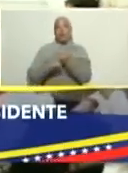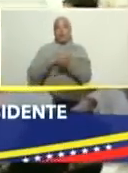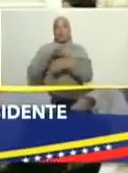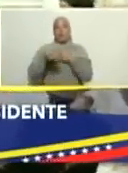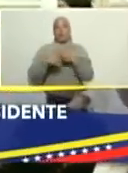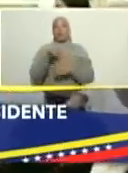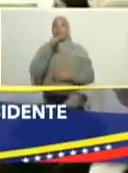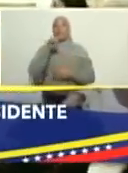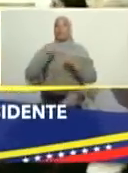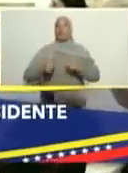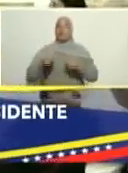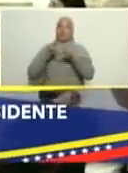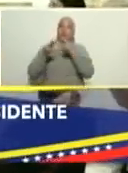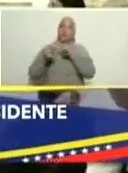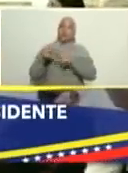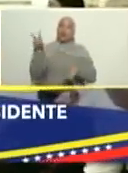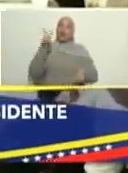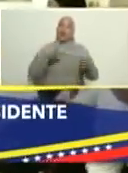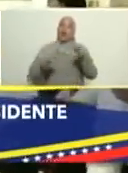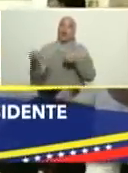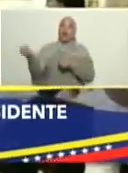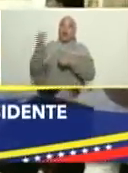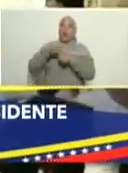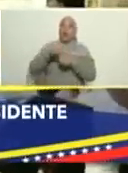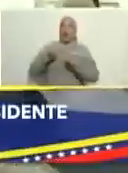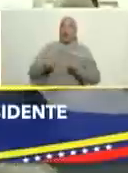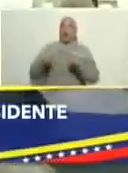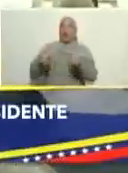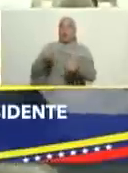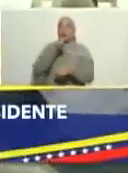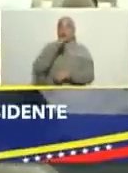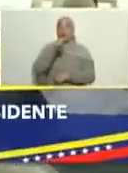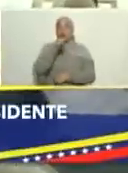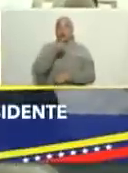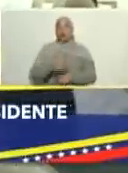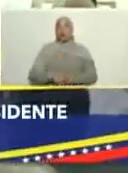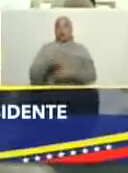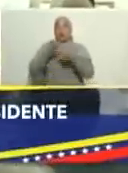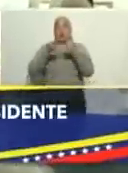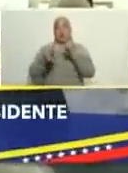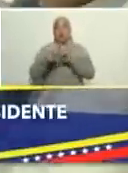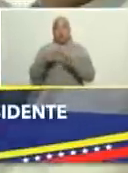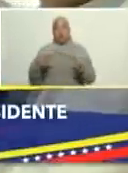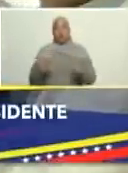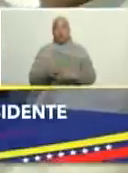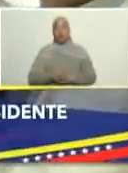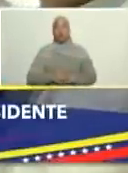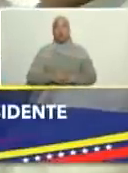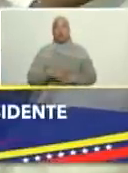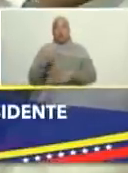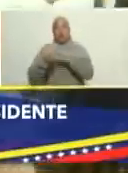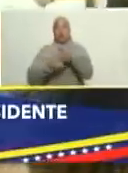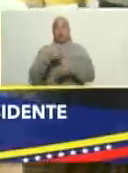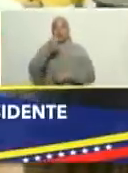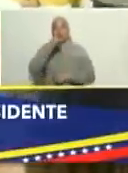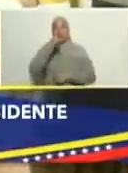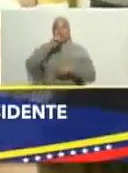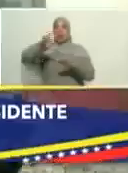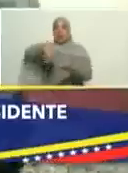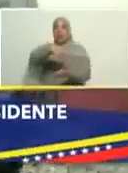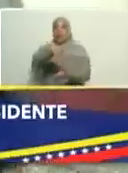las iniciativas de paz, incluyendo la que se instaló en Venezuela con los diálogos de paz con el Ejército de Liberación